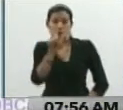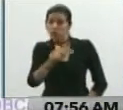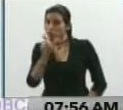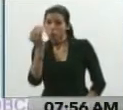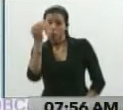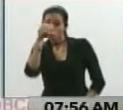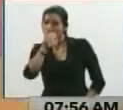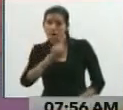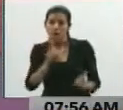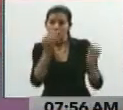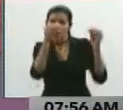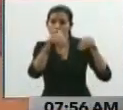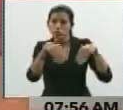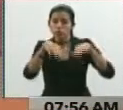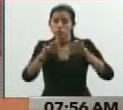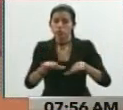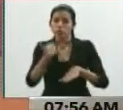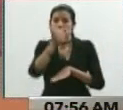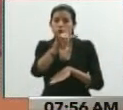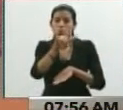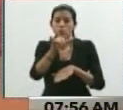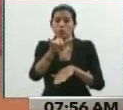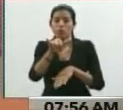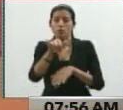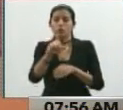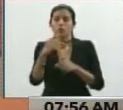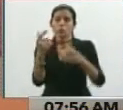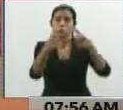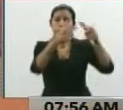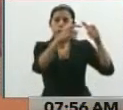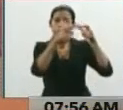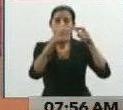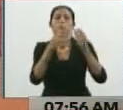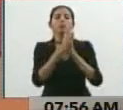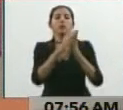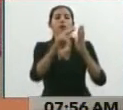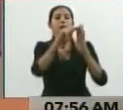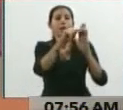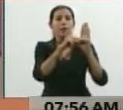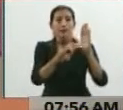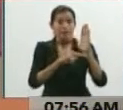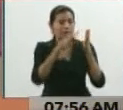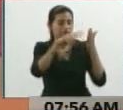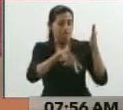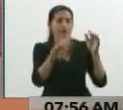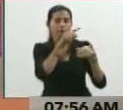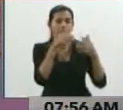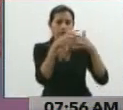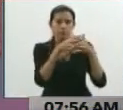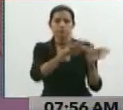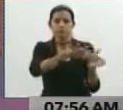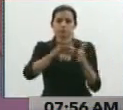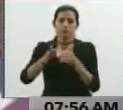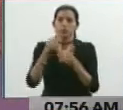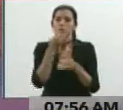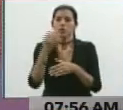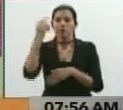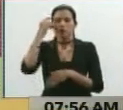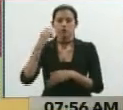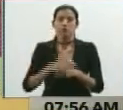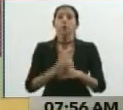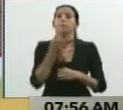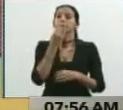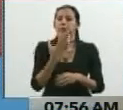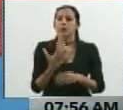de vuelos de aeronaves y drones les recomiendo leer las provisiones en eeuu yo under gonzález que nos dice buen día esto está bien